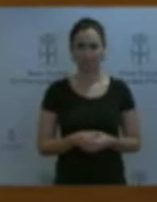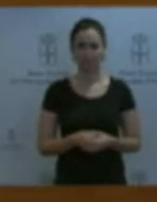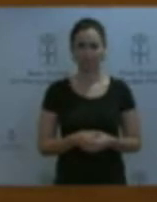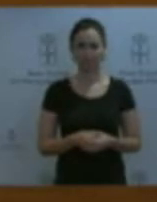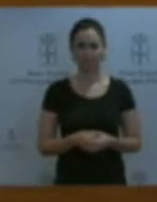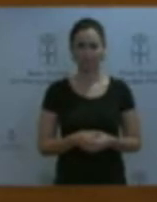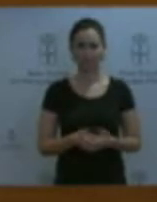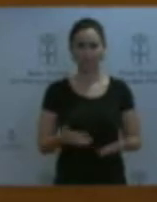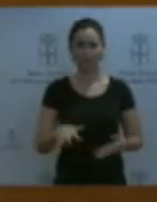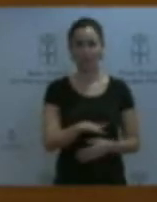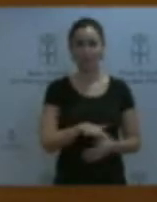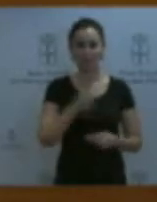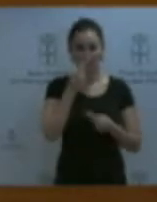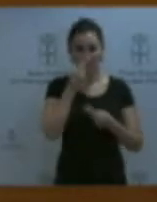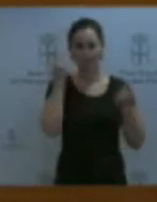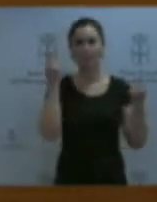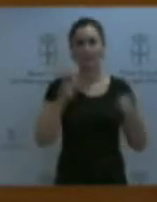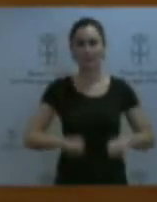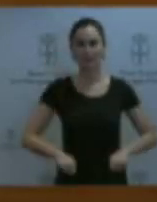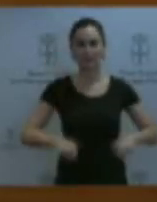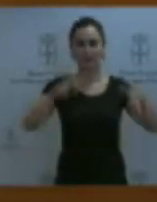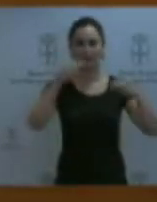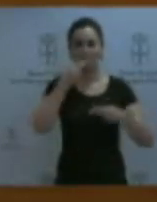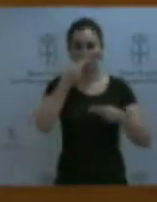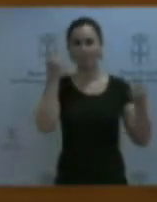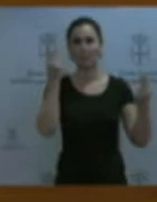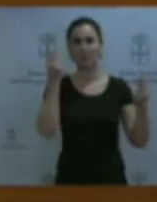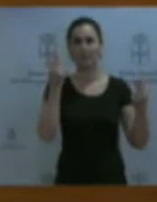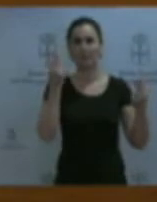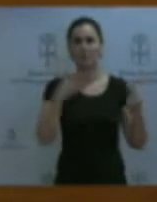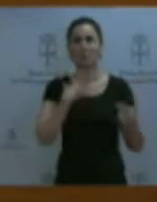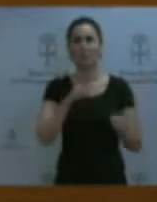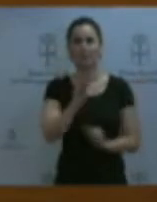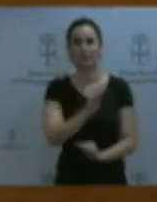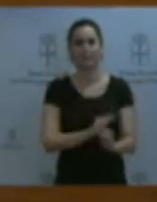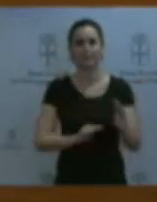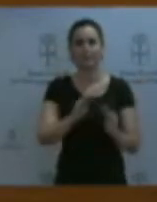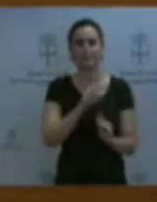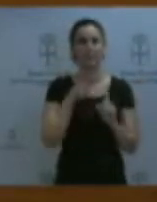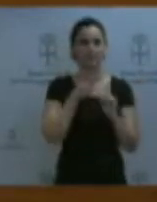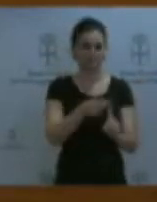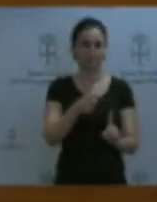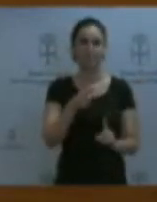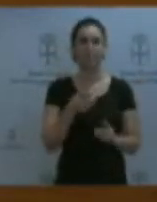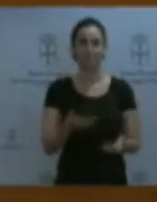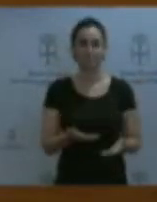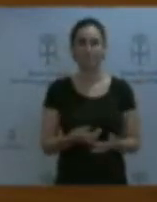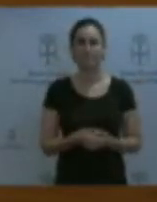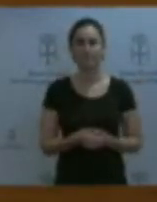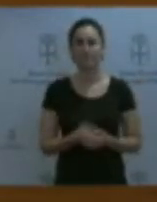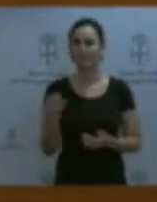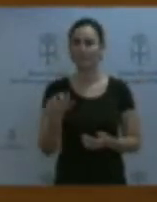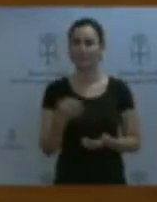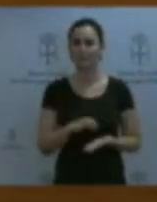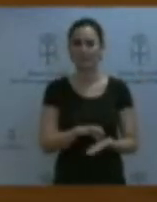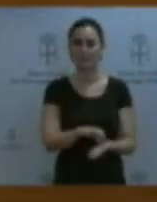públicos que pueden ser rehabilitados con este objetivo, porque para nosotros lo importante es dotar del servicio, no tanto invertir en